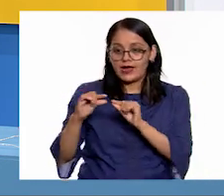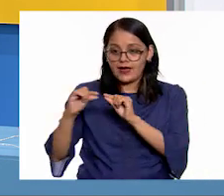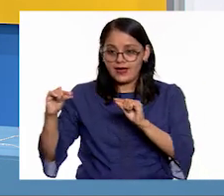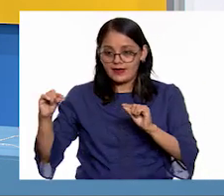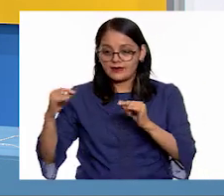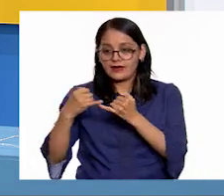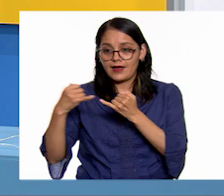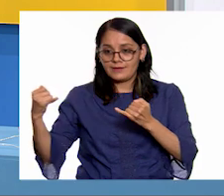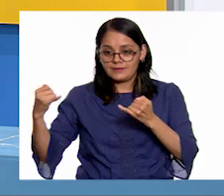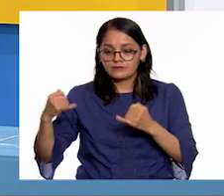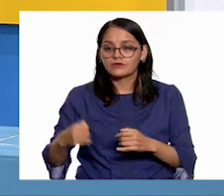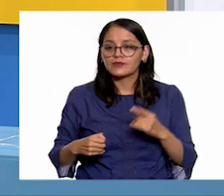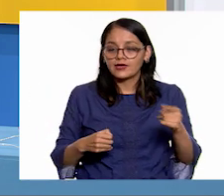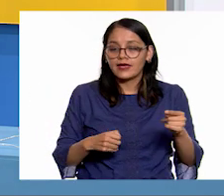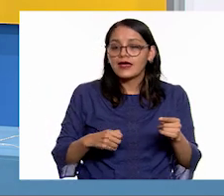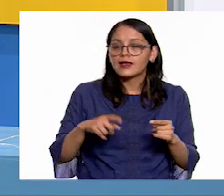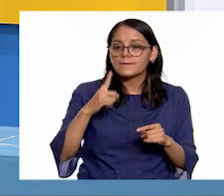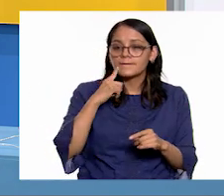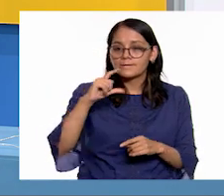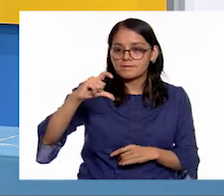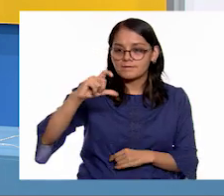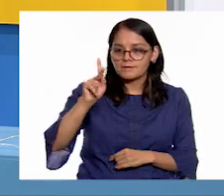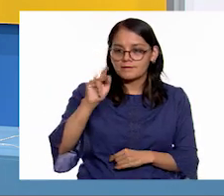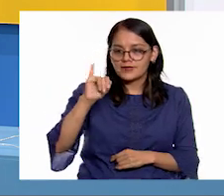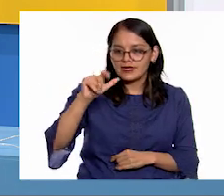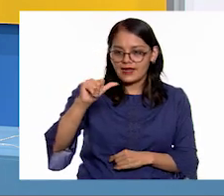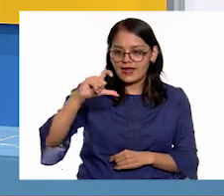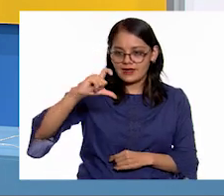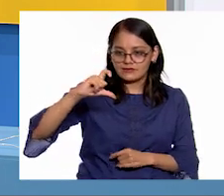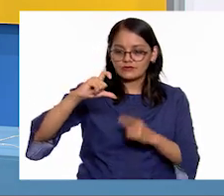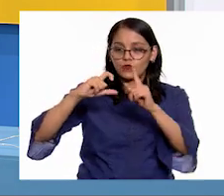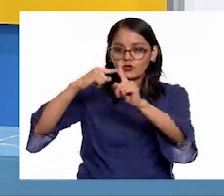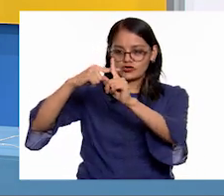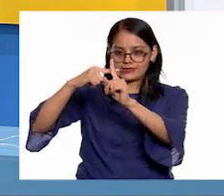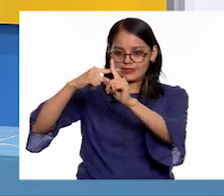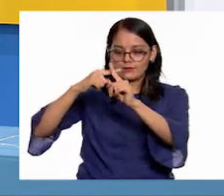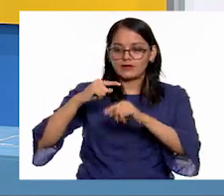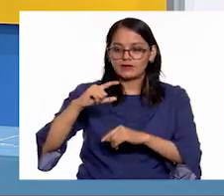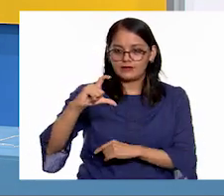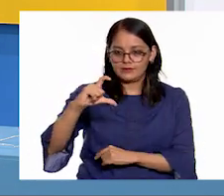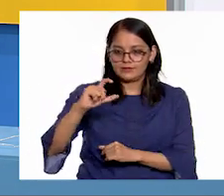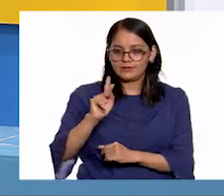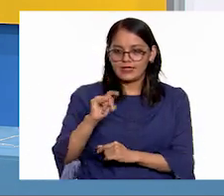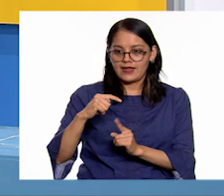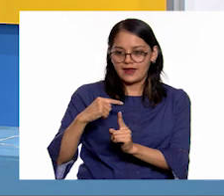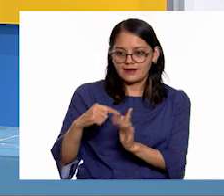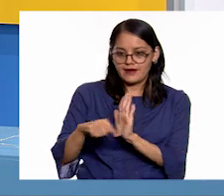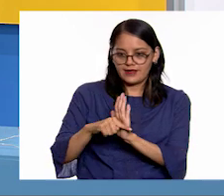AA, uno del lado positivo y el otro cable del lado negativo, pegándolos con un poco